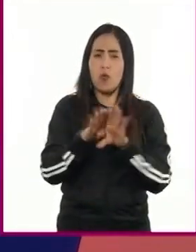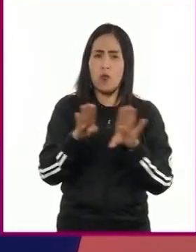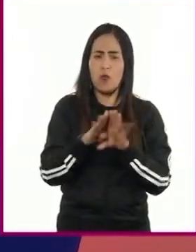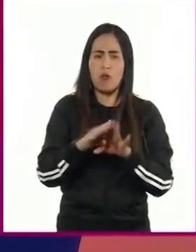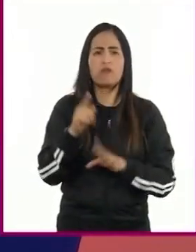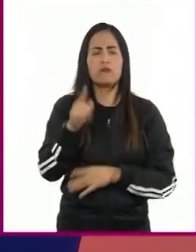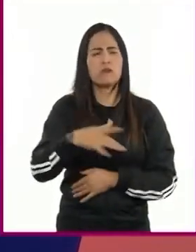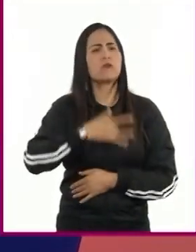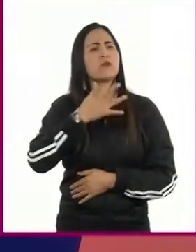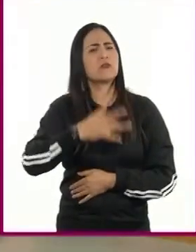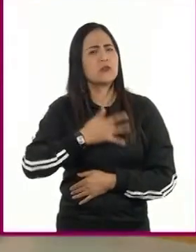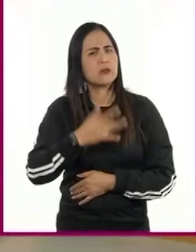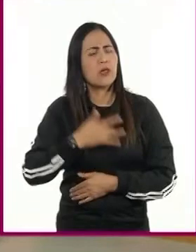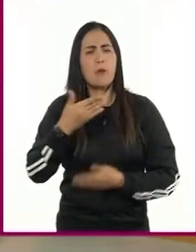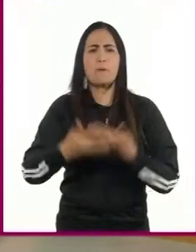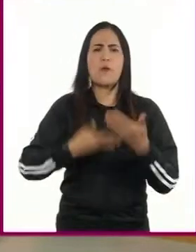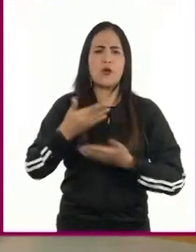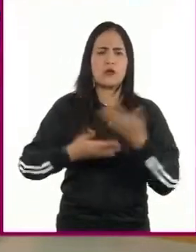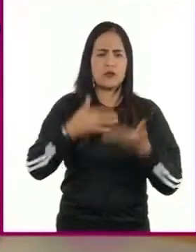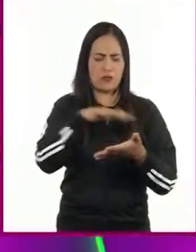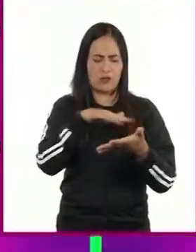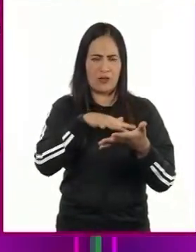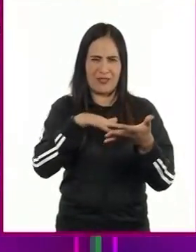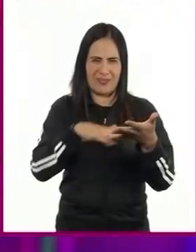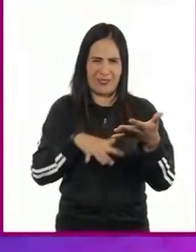los distintos pasos del proceso de lectura que son: